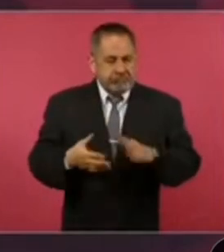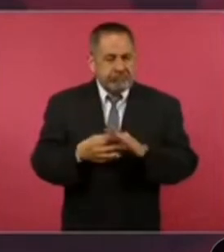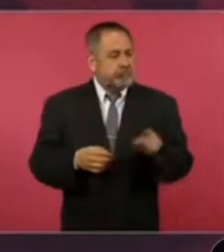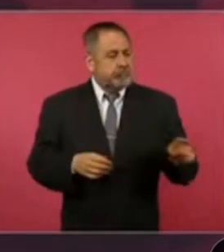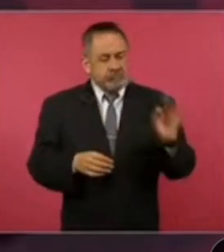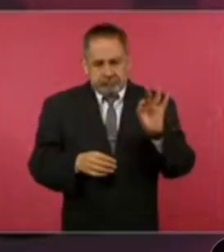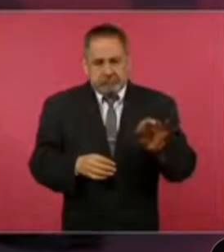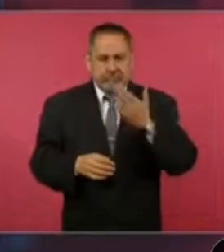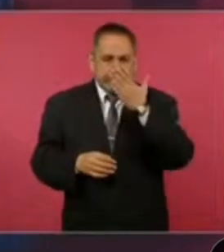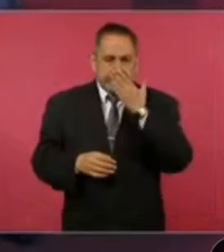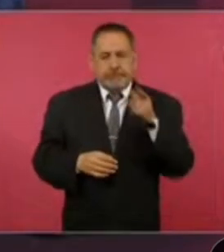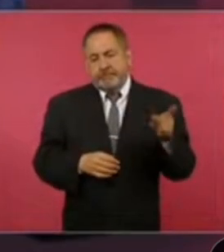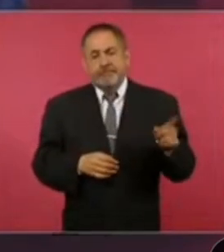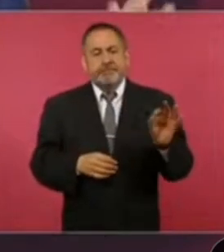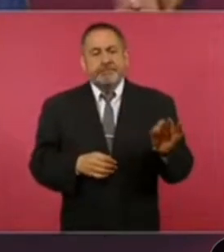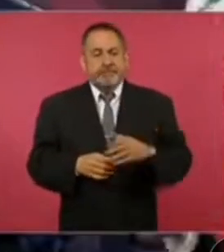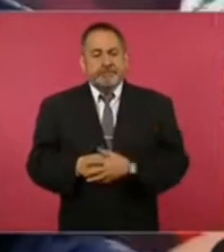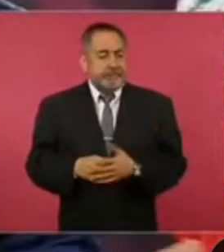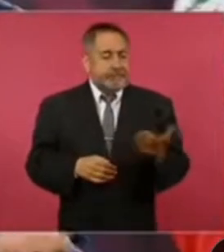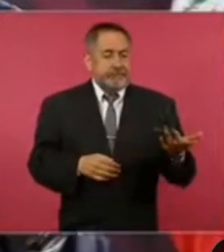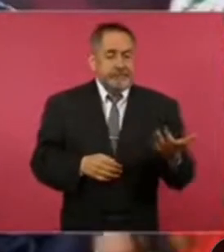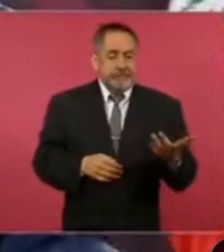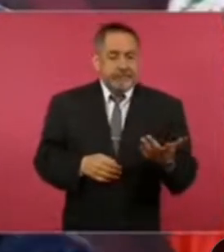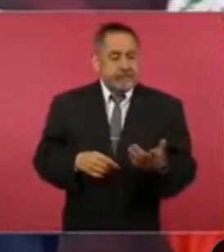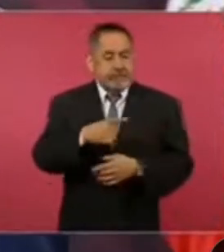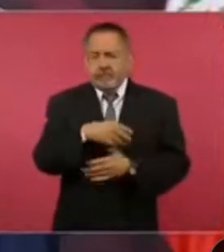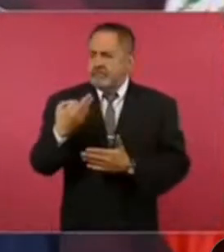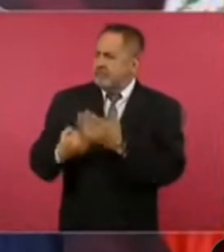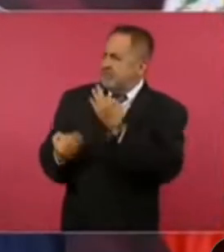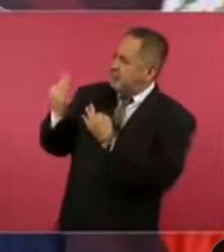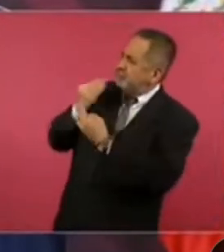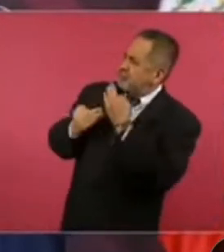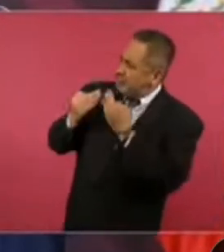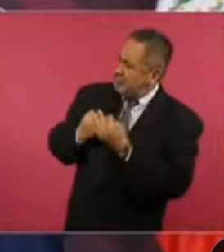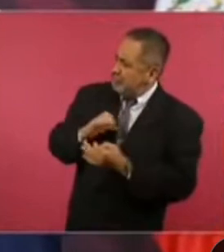Y el hablar de que les faltaba apapacho.